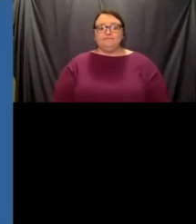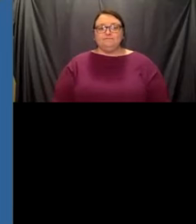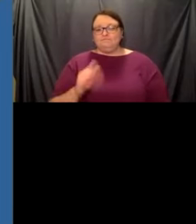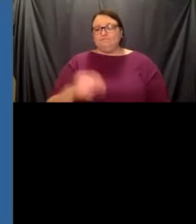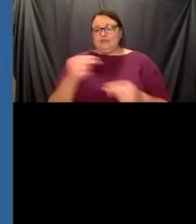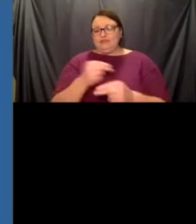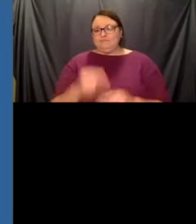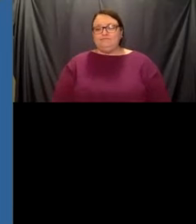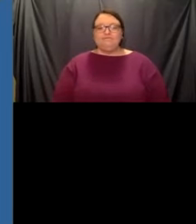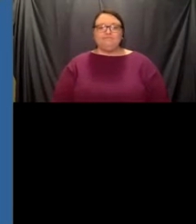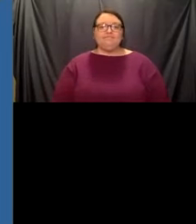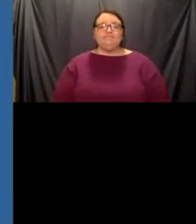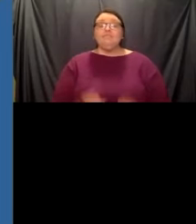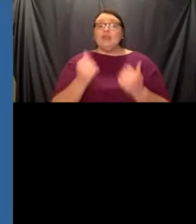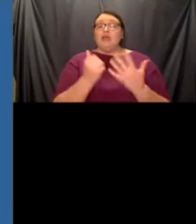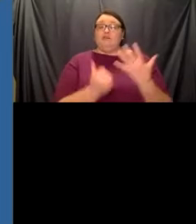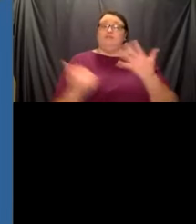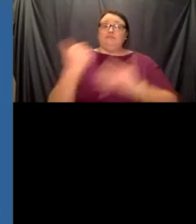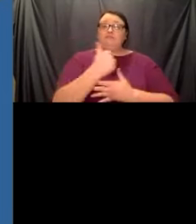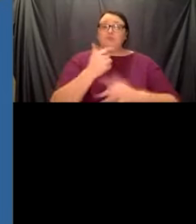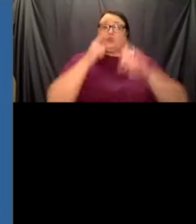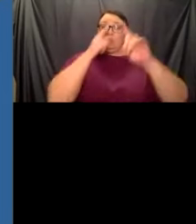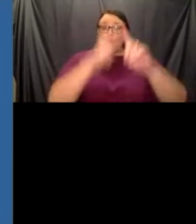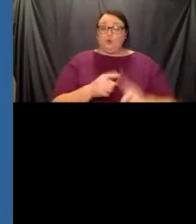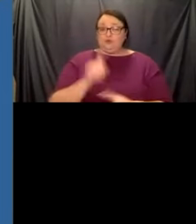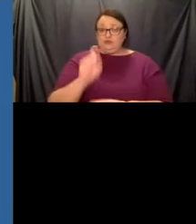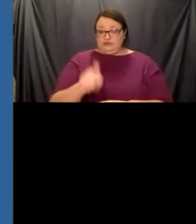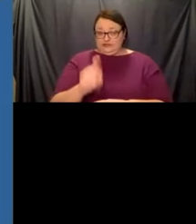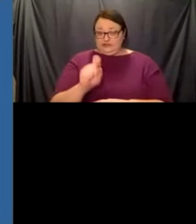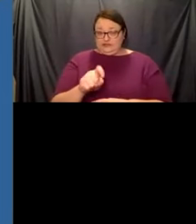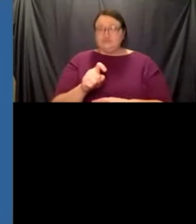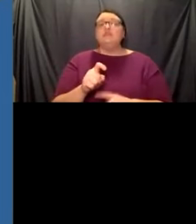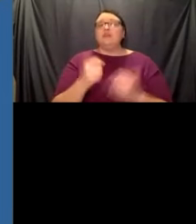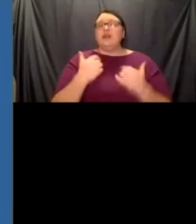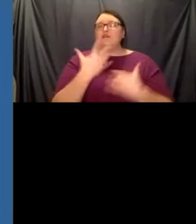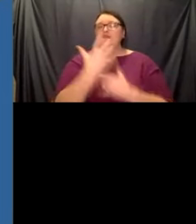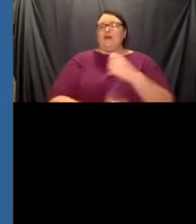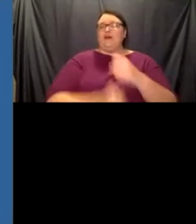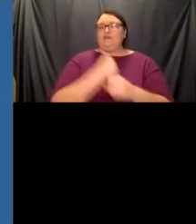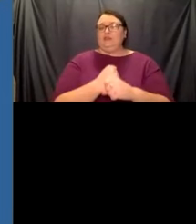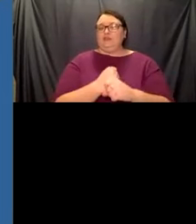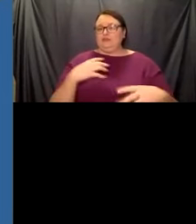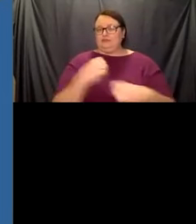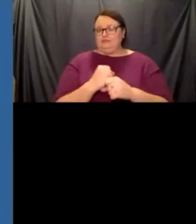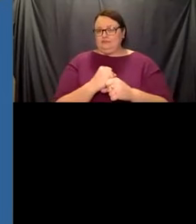Área Metropolitana de Cuidado Continuo para Personas Sin Hogar,